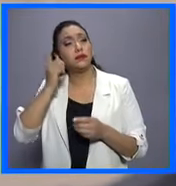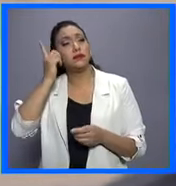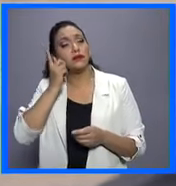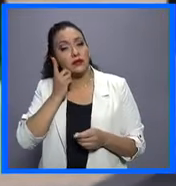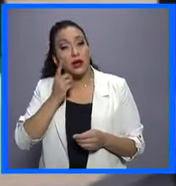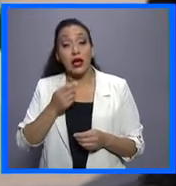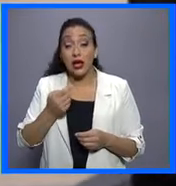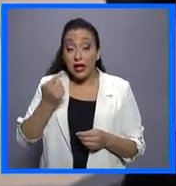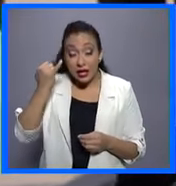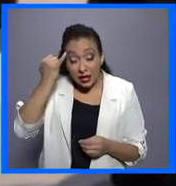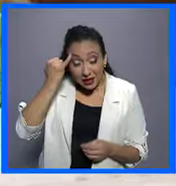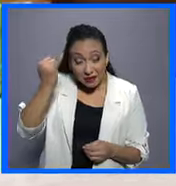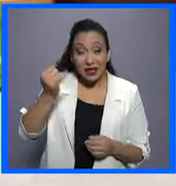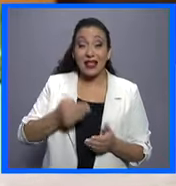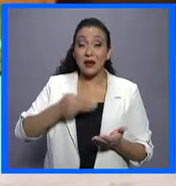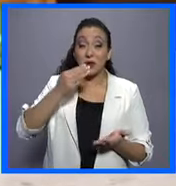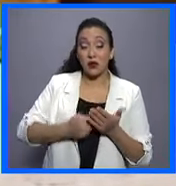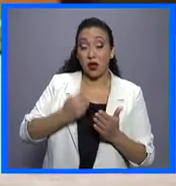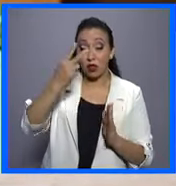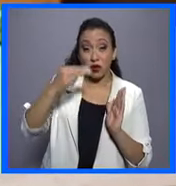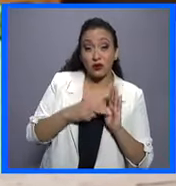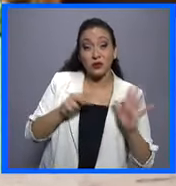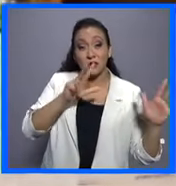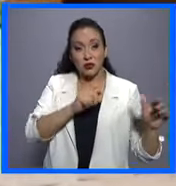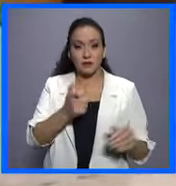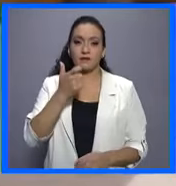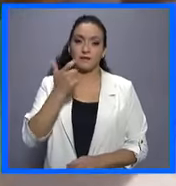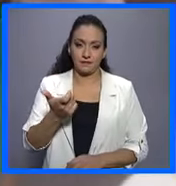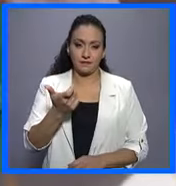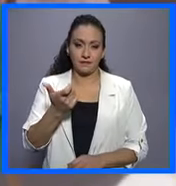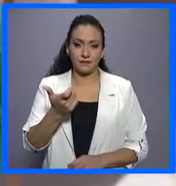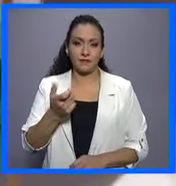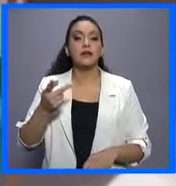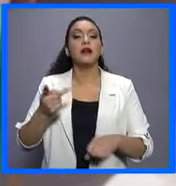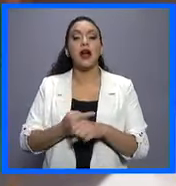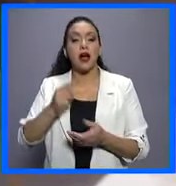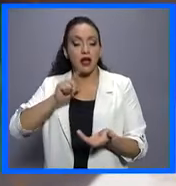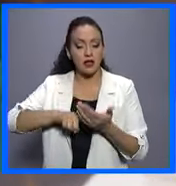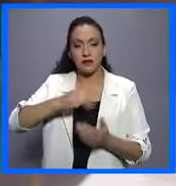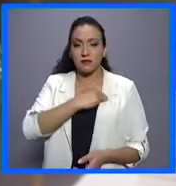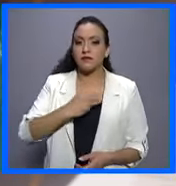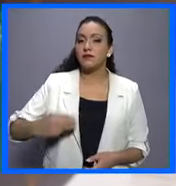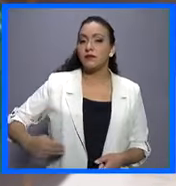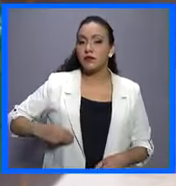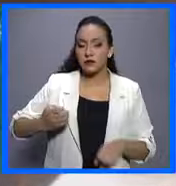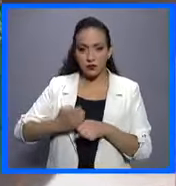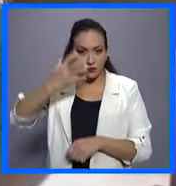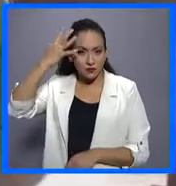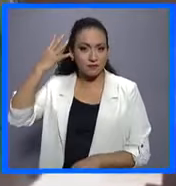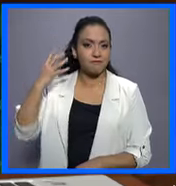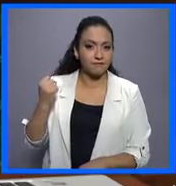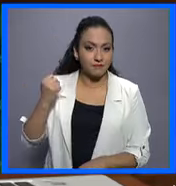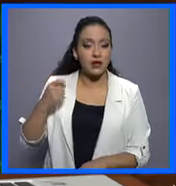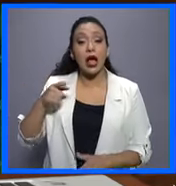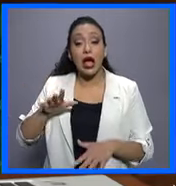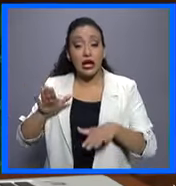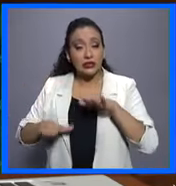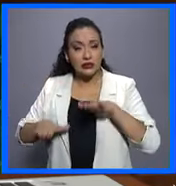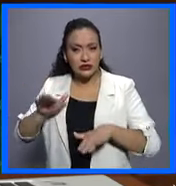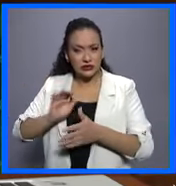los 2,800 pesos, estaban dispuestas en leyes de ingresos de municipios del estado de Morelos.